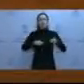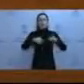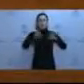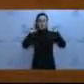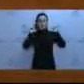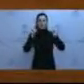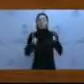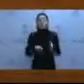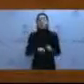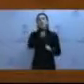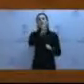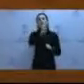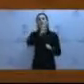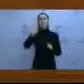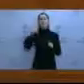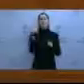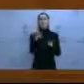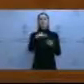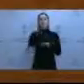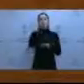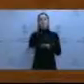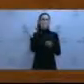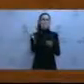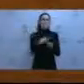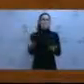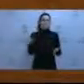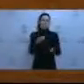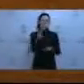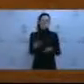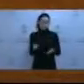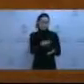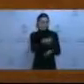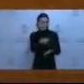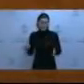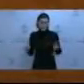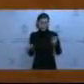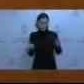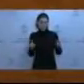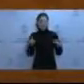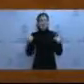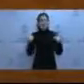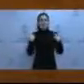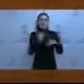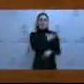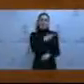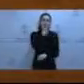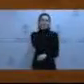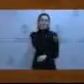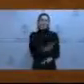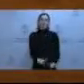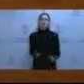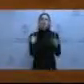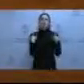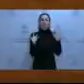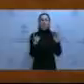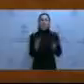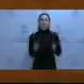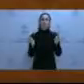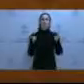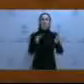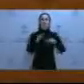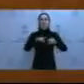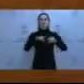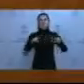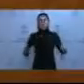sobre los 140 y pico millones de deuda. Tienen responsabilidad en los avales concedidos por el Principado.